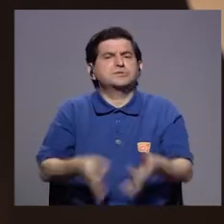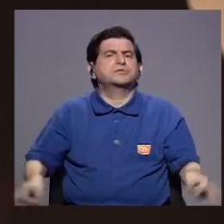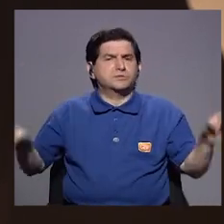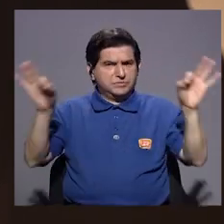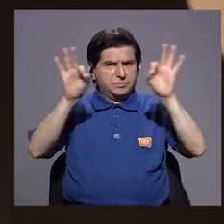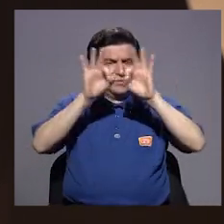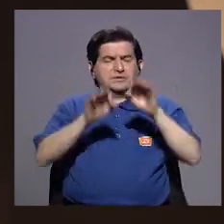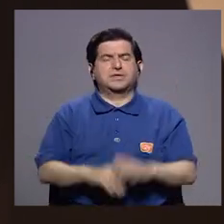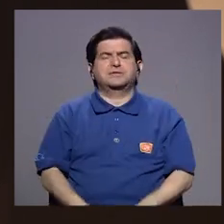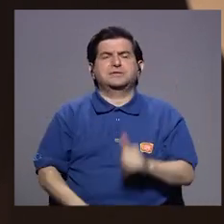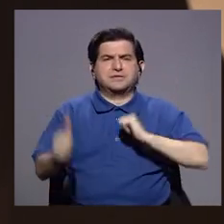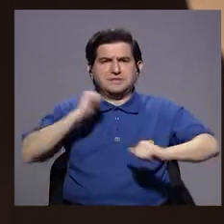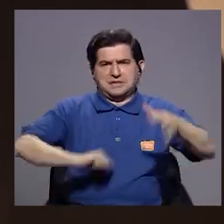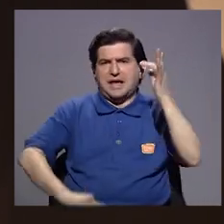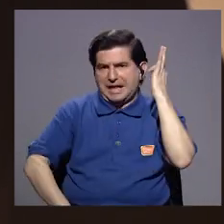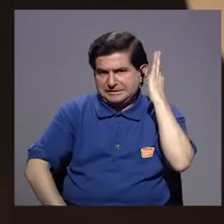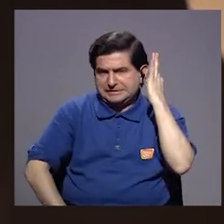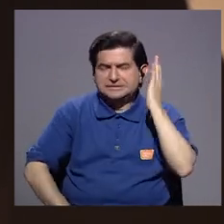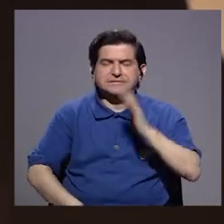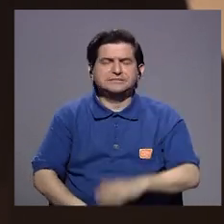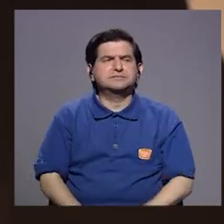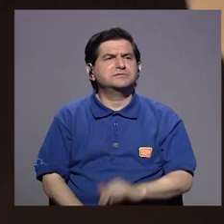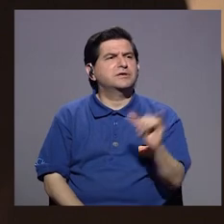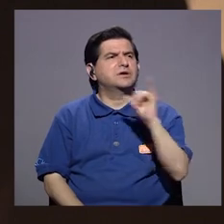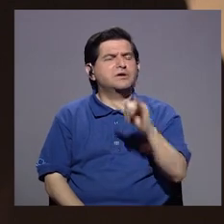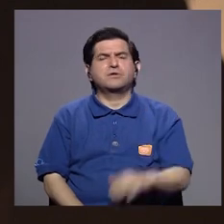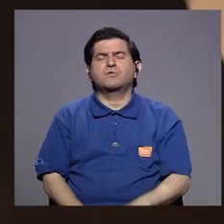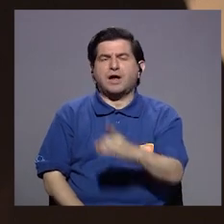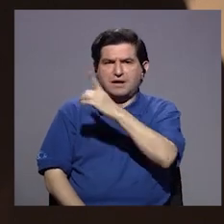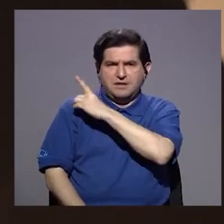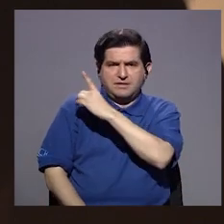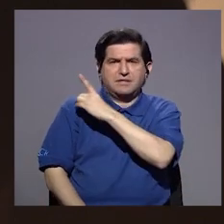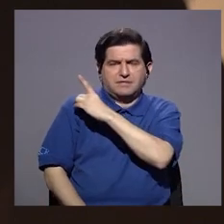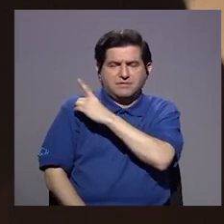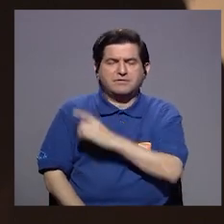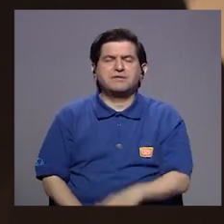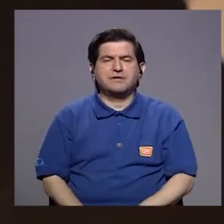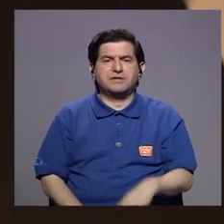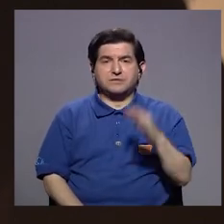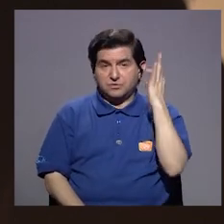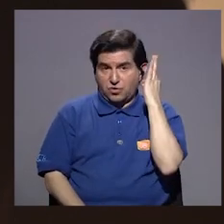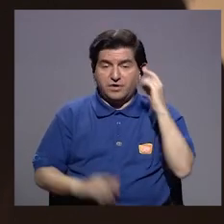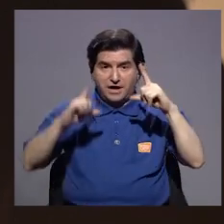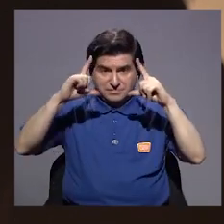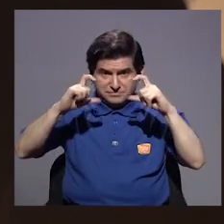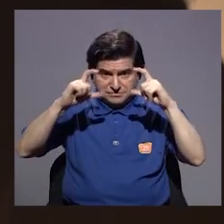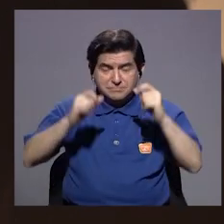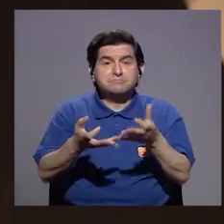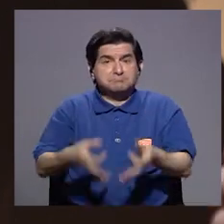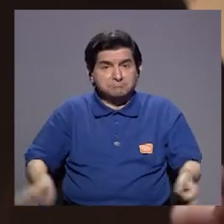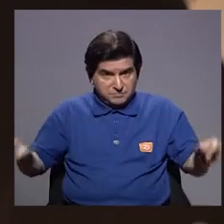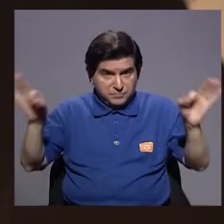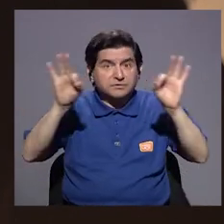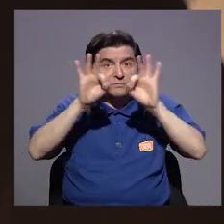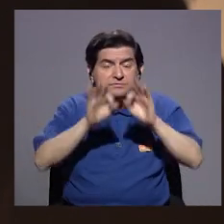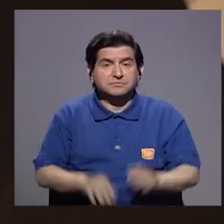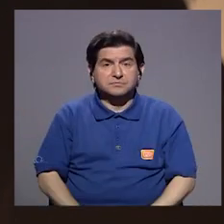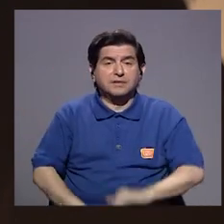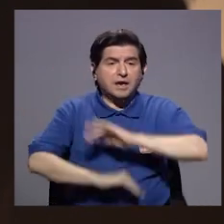¿verdad? Actrices, también directoras de fotografía que han destacado.